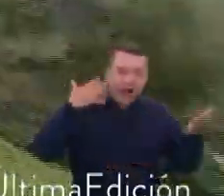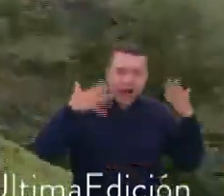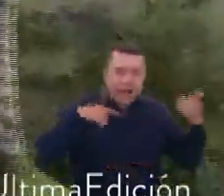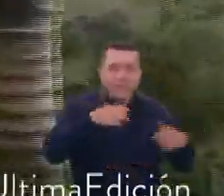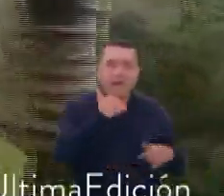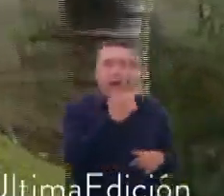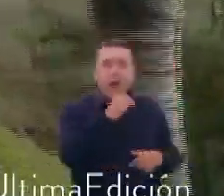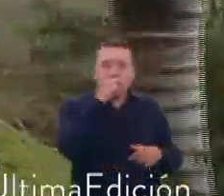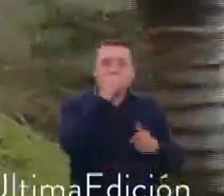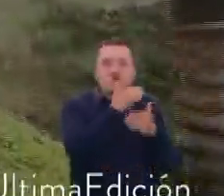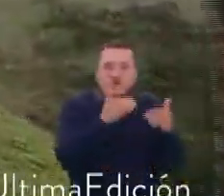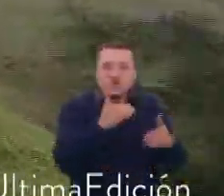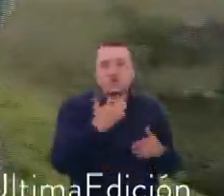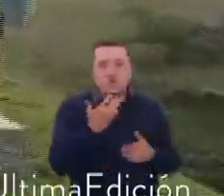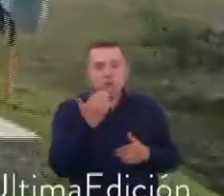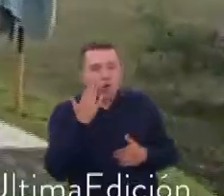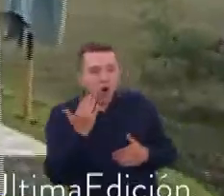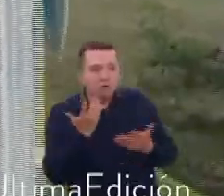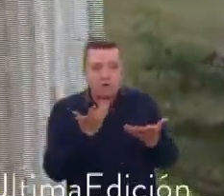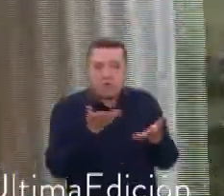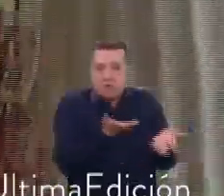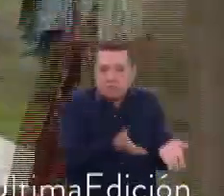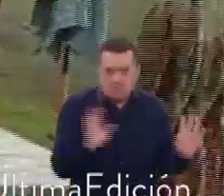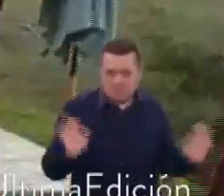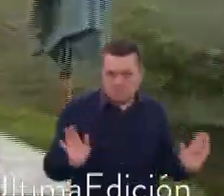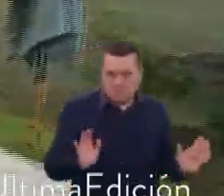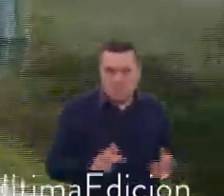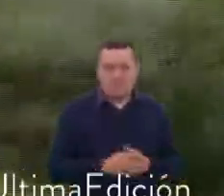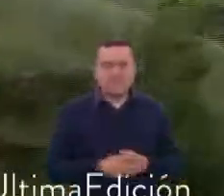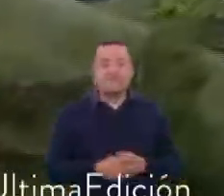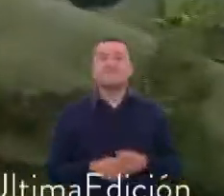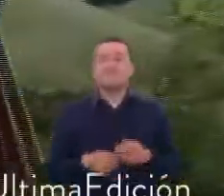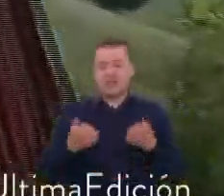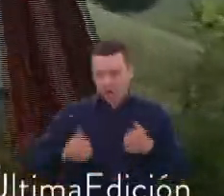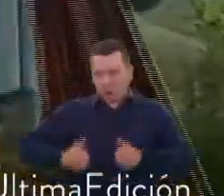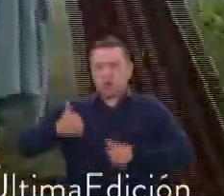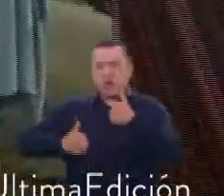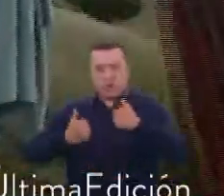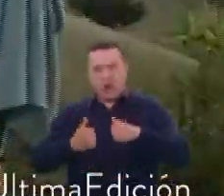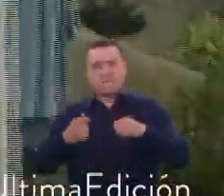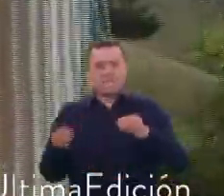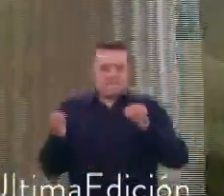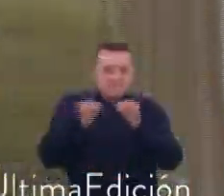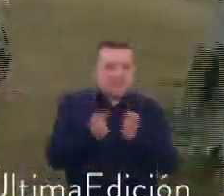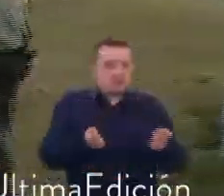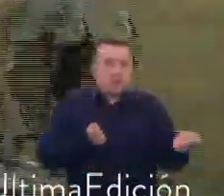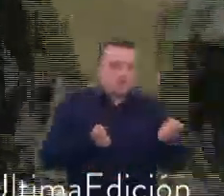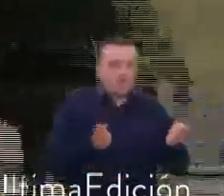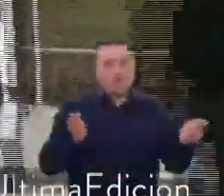de menor involucrado. Las autoridades aseguraron que intensifican los controles y las campañas para preservar la convivencia.